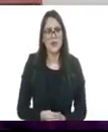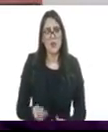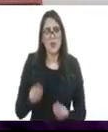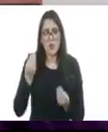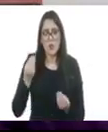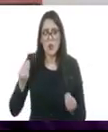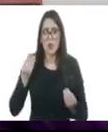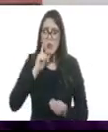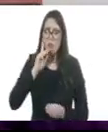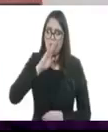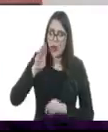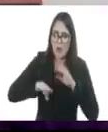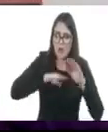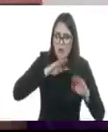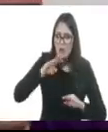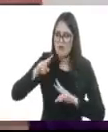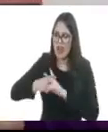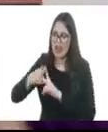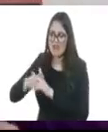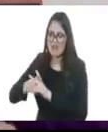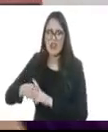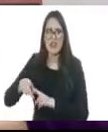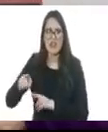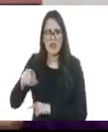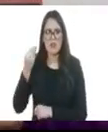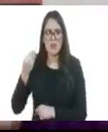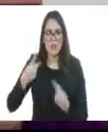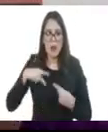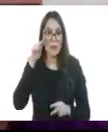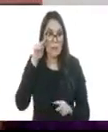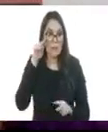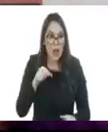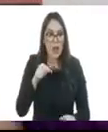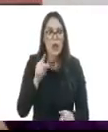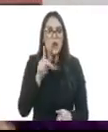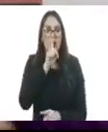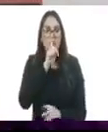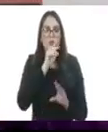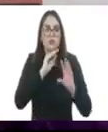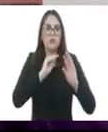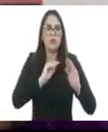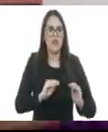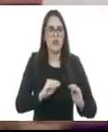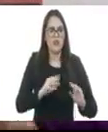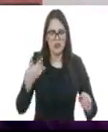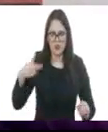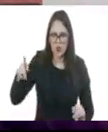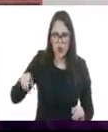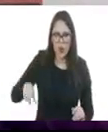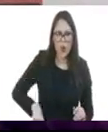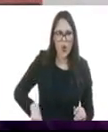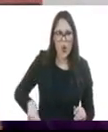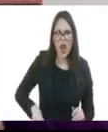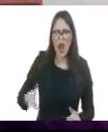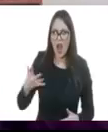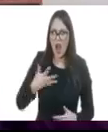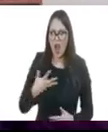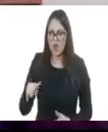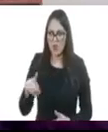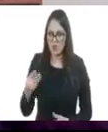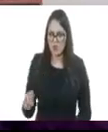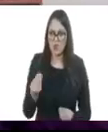bueno, Guerrero tiene el estado, tiene el municipio que es Chilpancingo, pero tiene